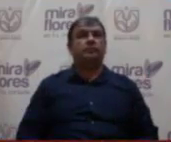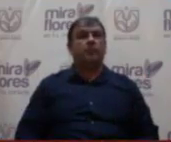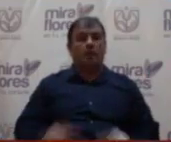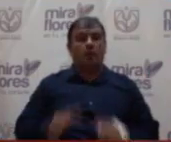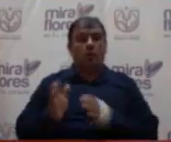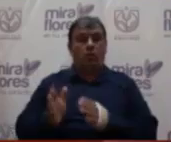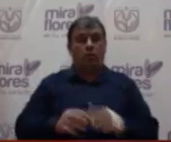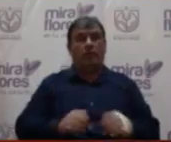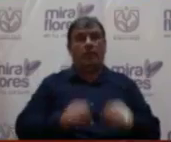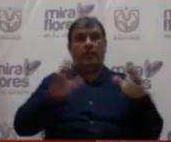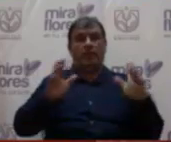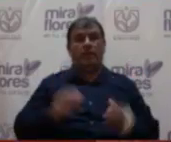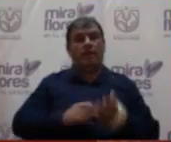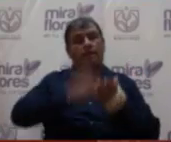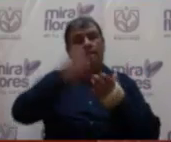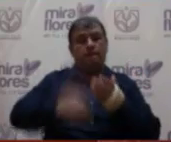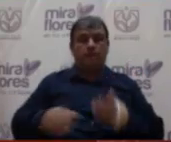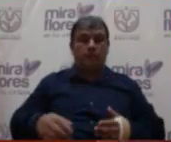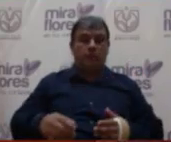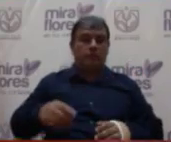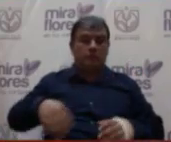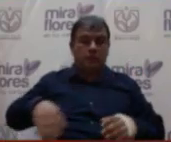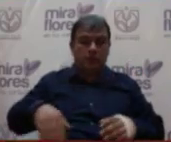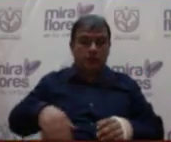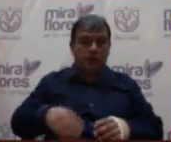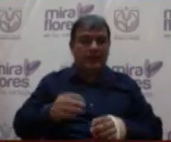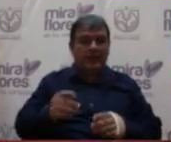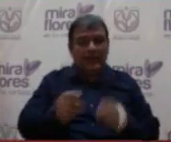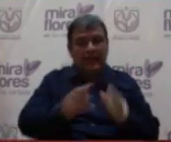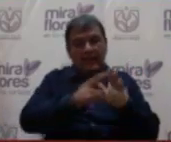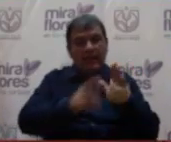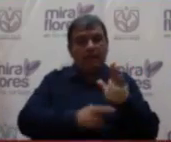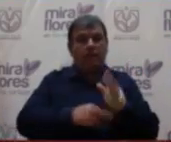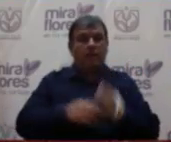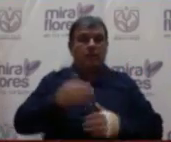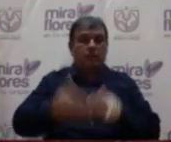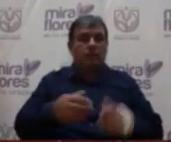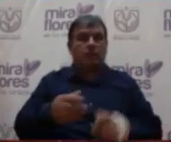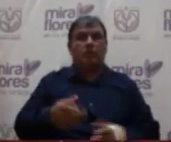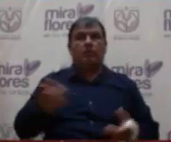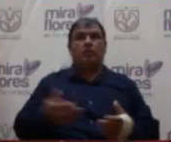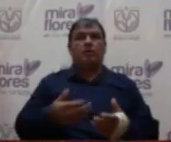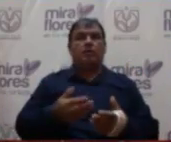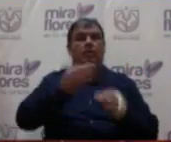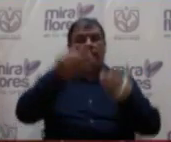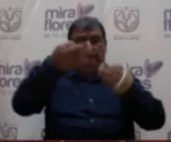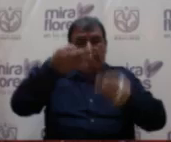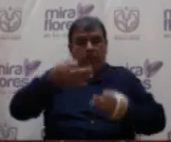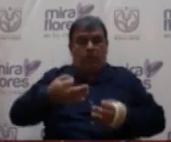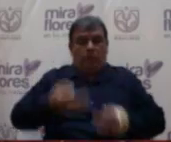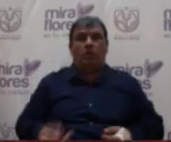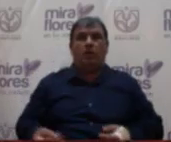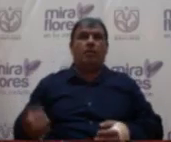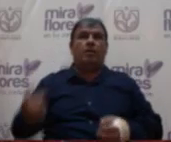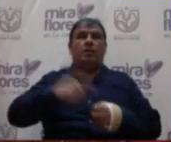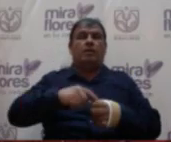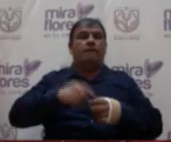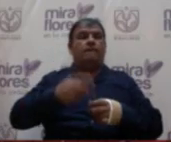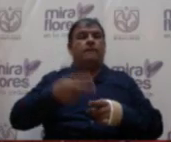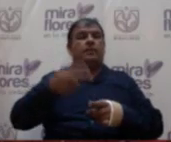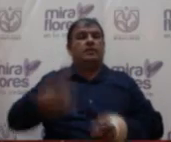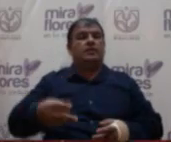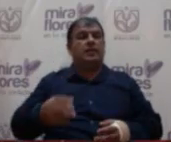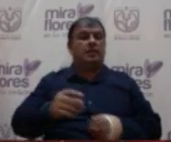Orden del día. Proyecto de ordenanza que reglamenta el proceso de formulación del presupuesto participativo del Distrito de